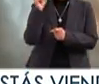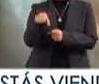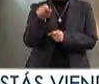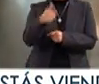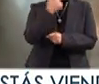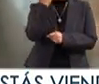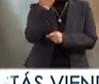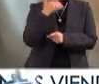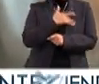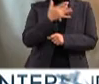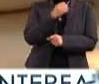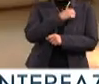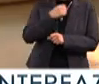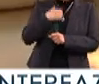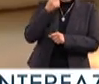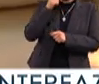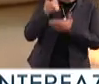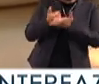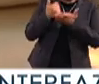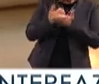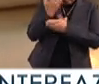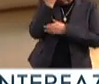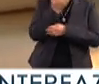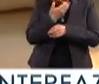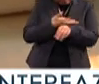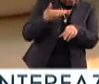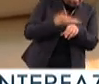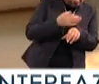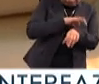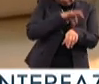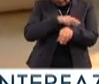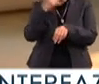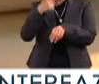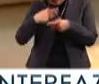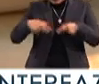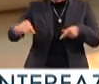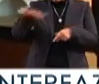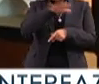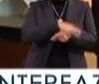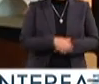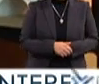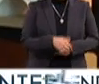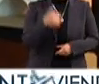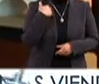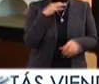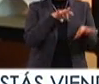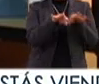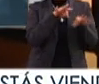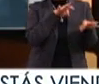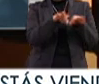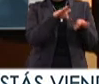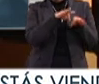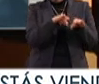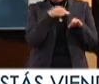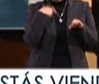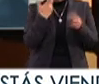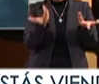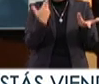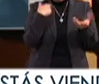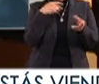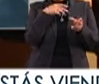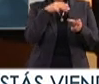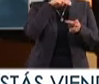estudiantes se sienten comprometidos con contribuir con soluciones médicas para la población yo estoy trabajando con unos